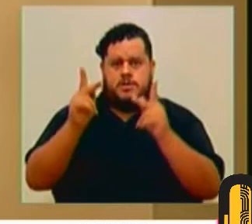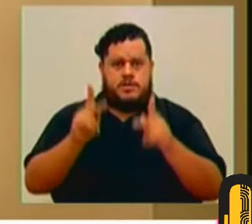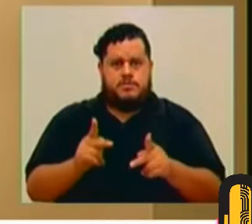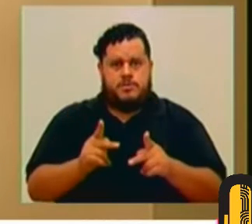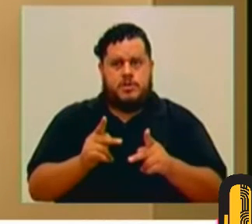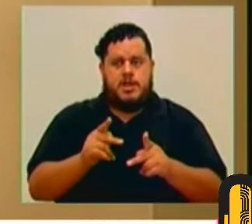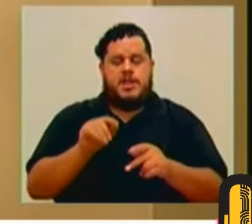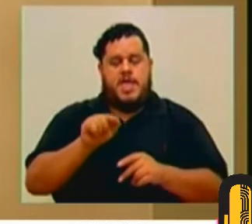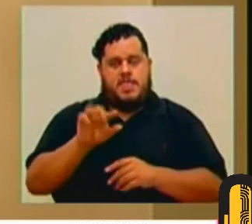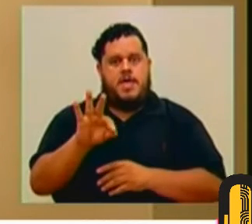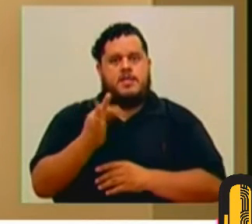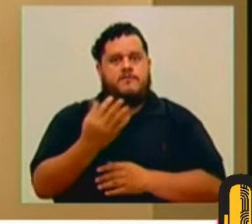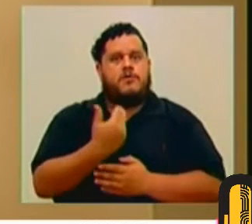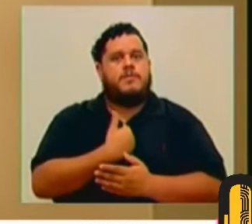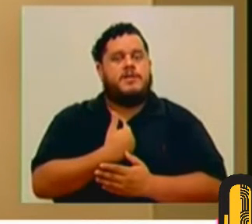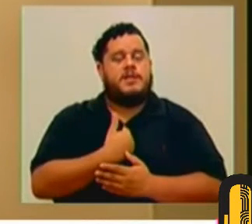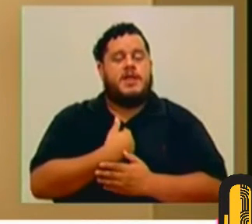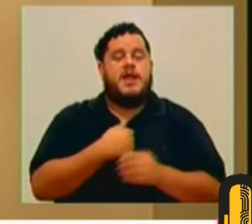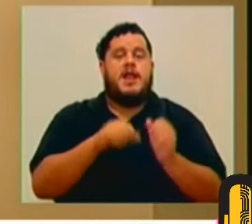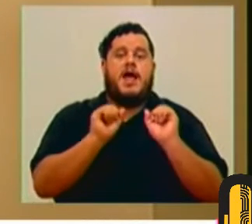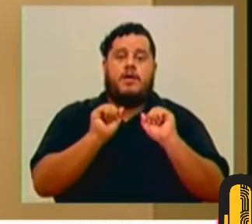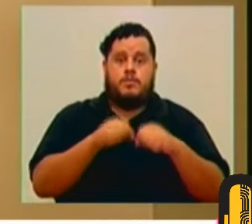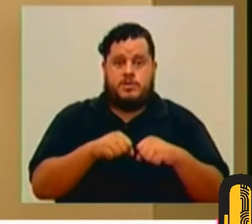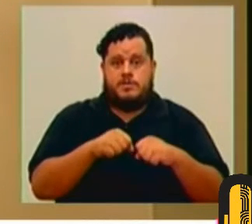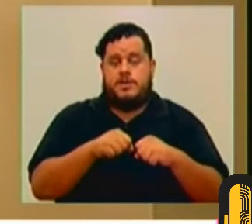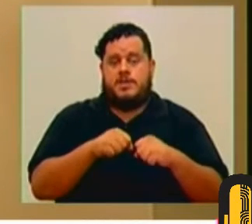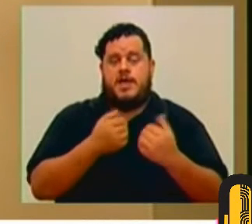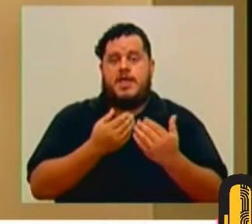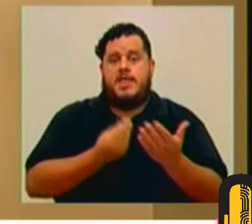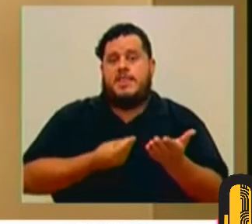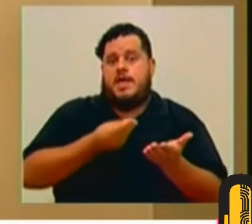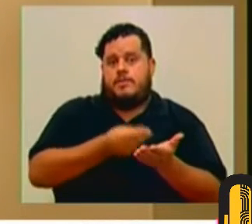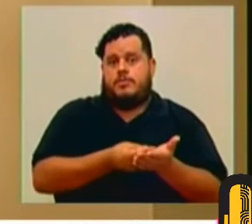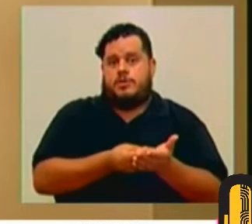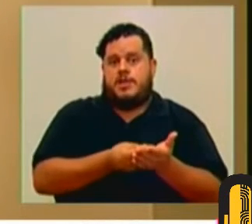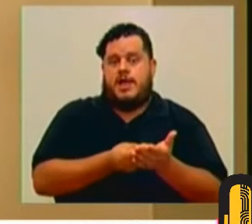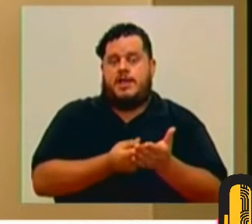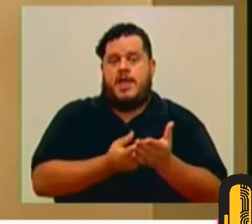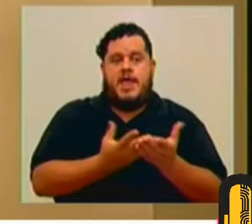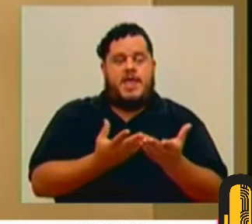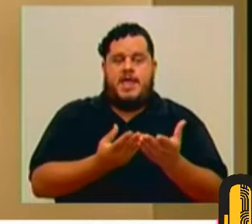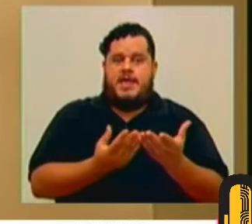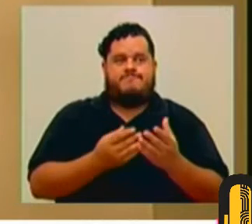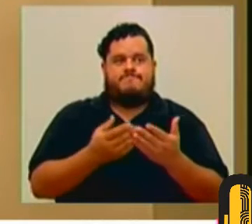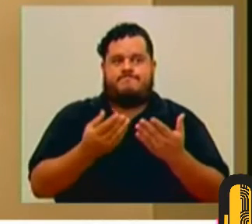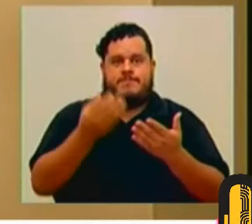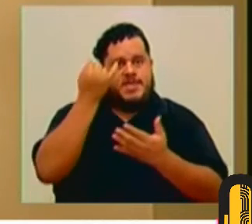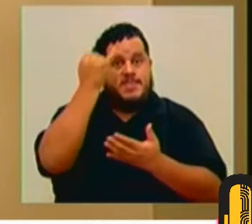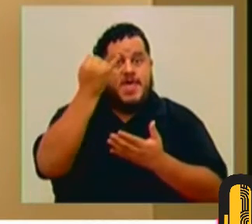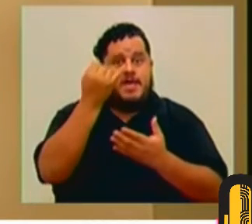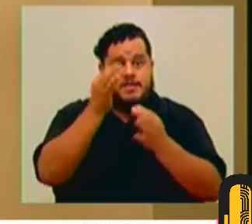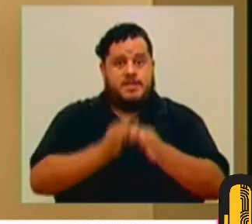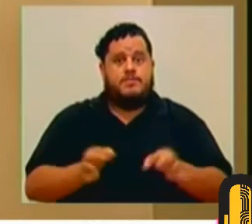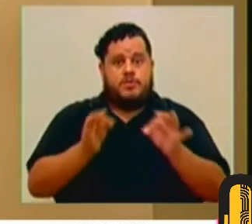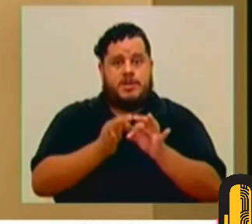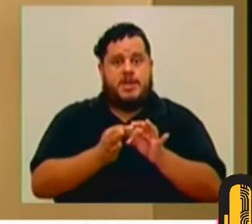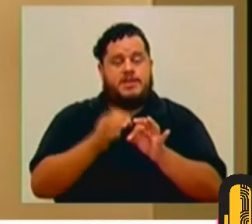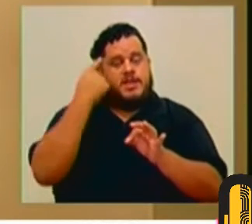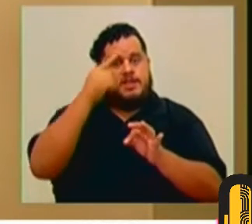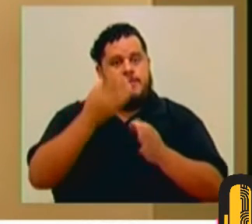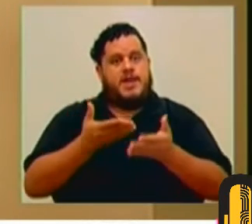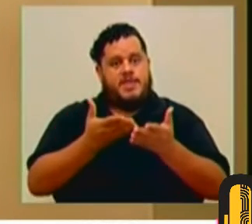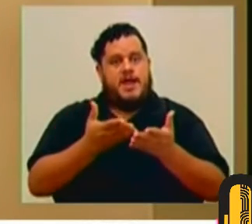y de esta manera tener la posibilidad de aportar insumos importantes que vengan a alimentar a las